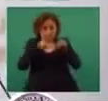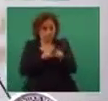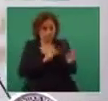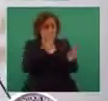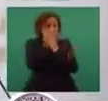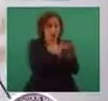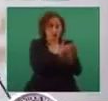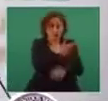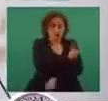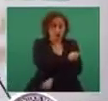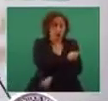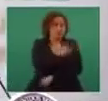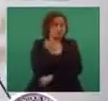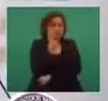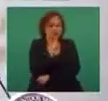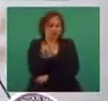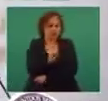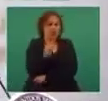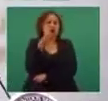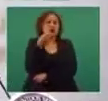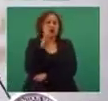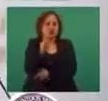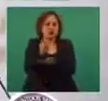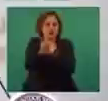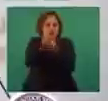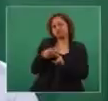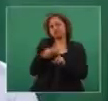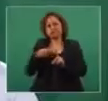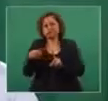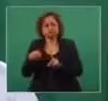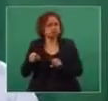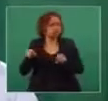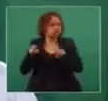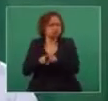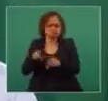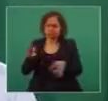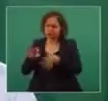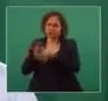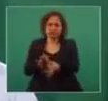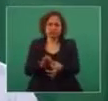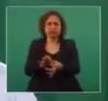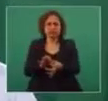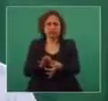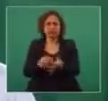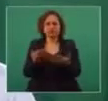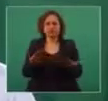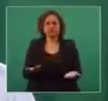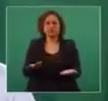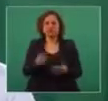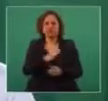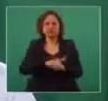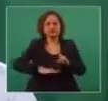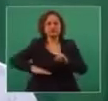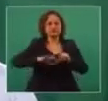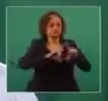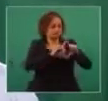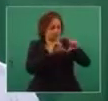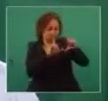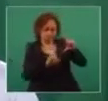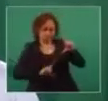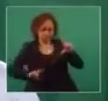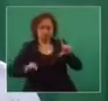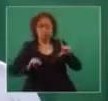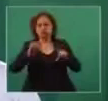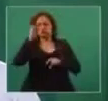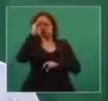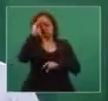ayuda mucho a planear la aplicación de la vacuna. Se han cubierto las poblaciones a vacunar. Lo